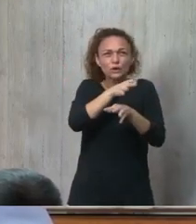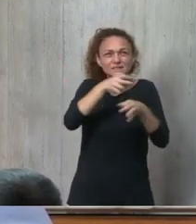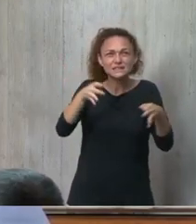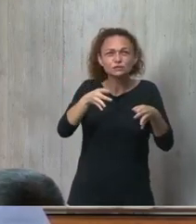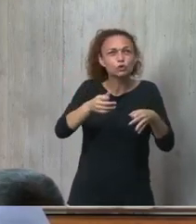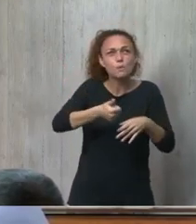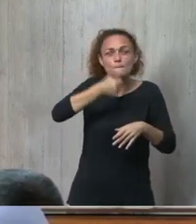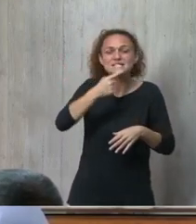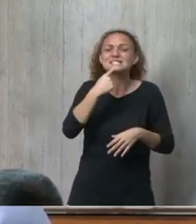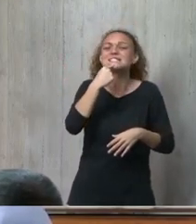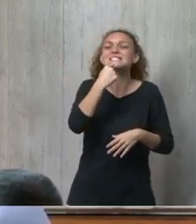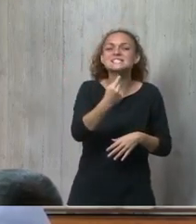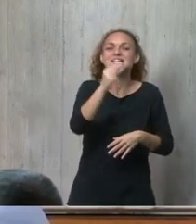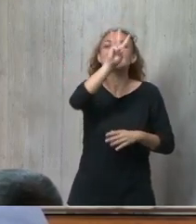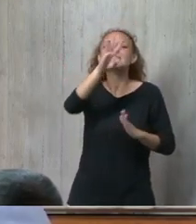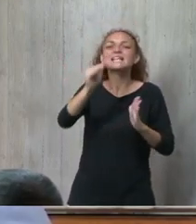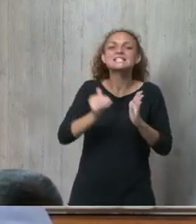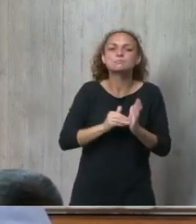las 3.000 hectáreas,